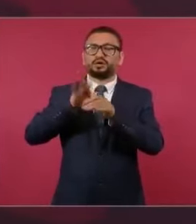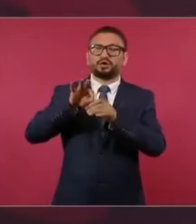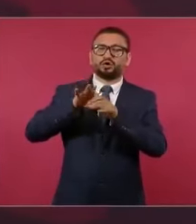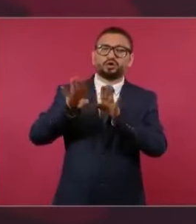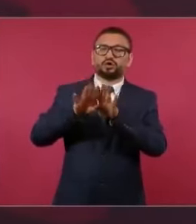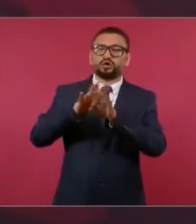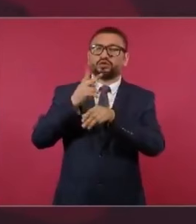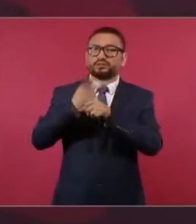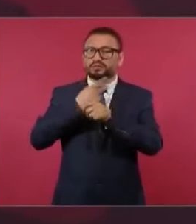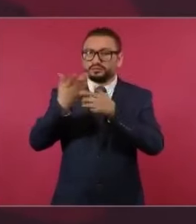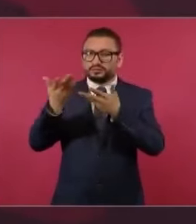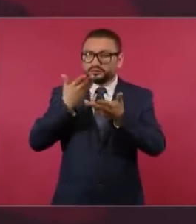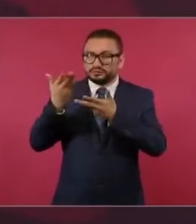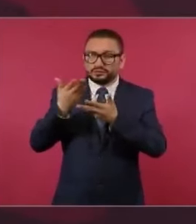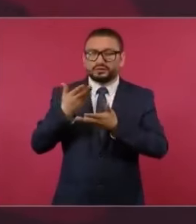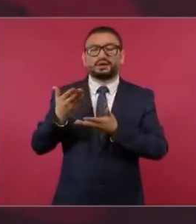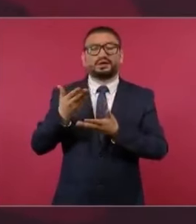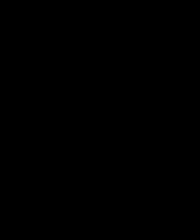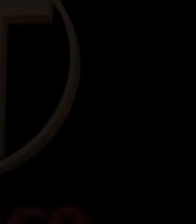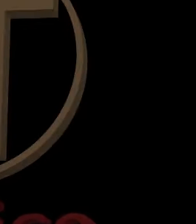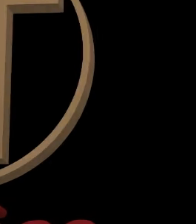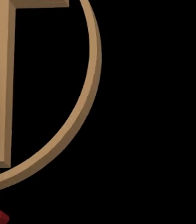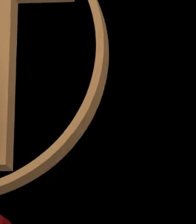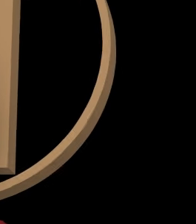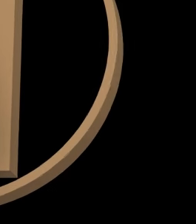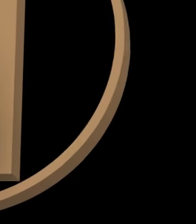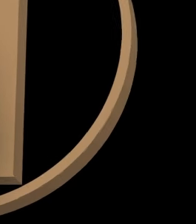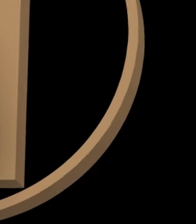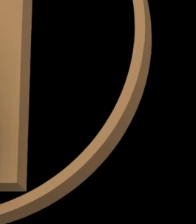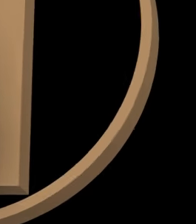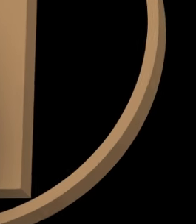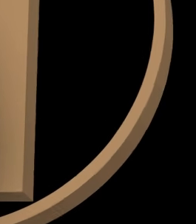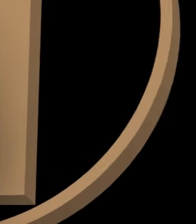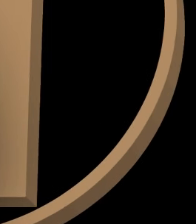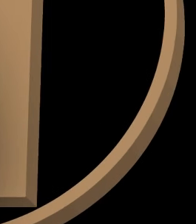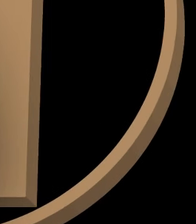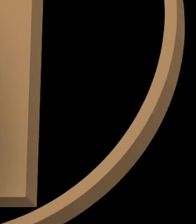por un México y un mundo mejor y